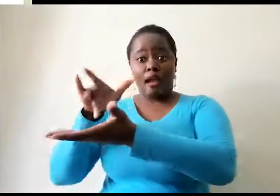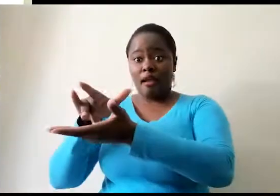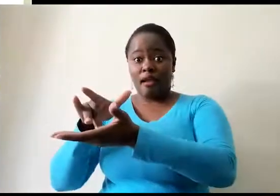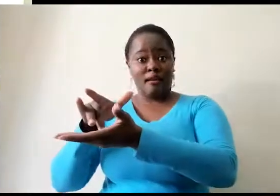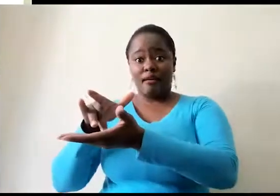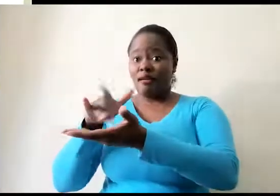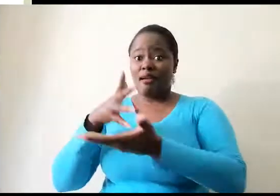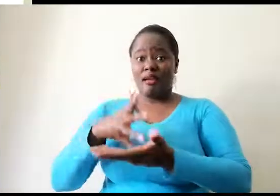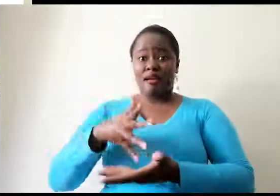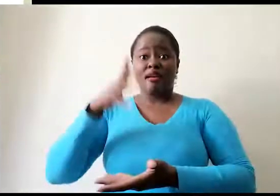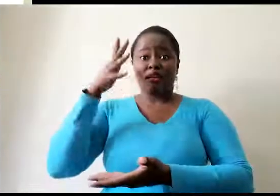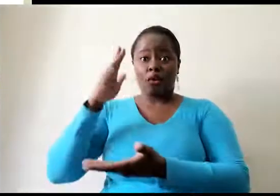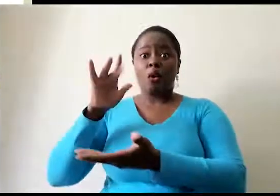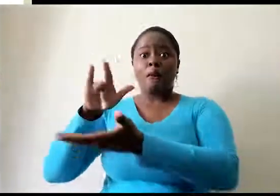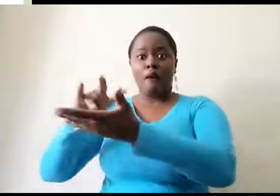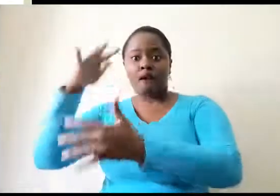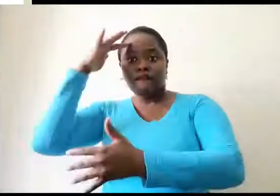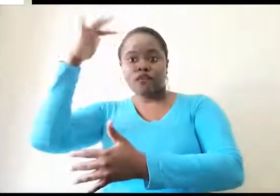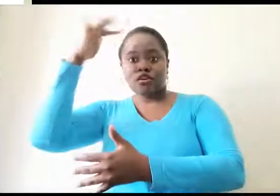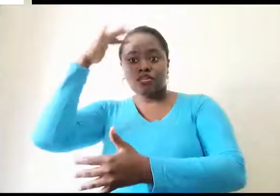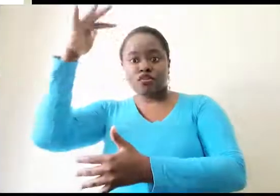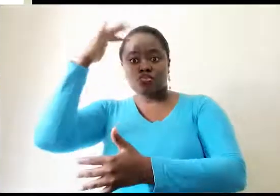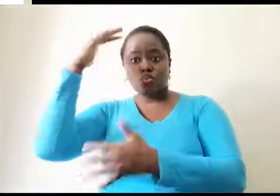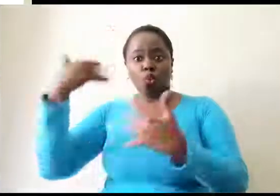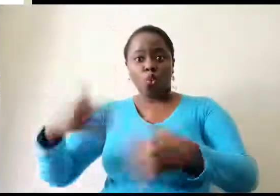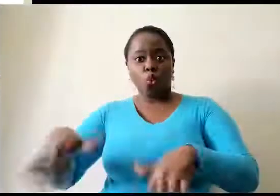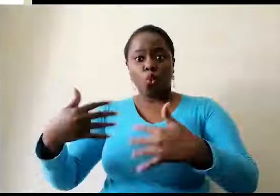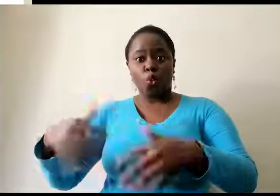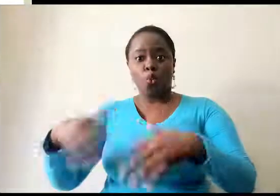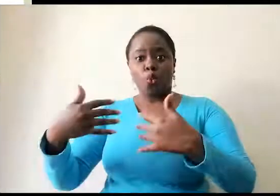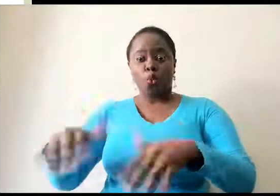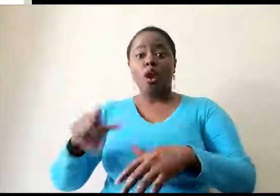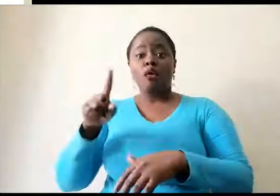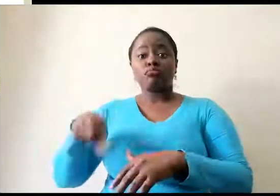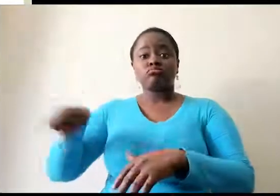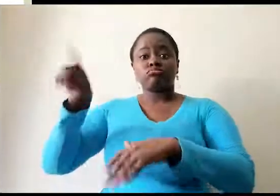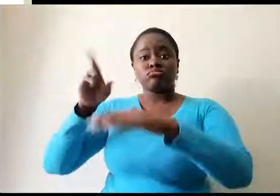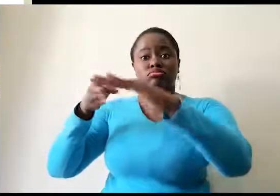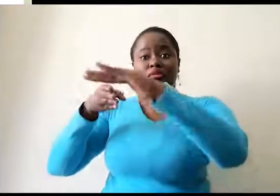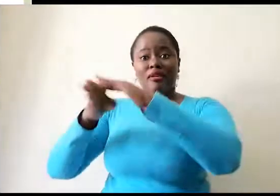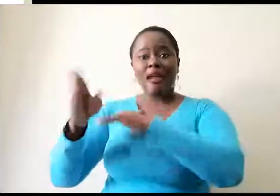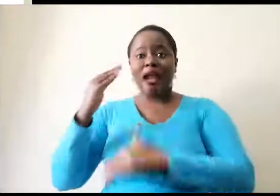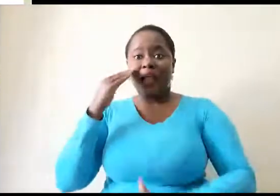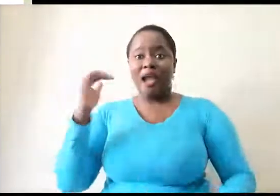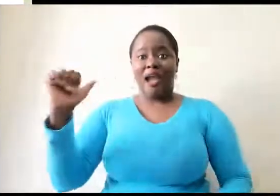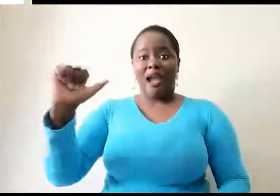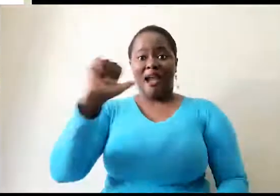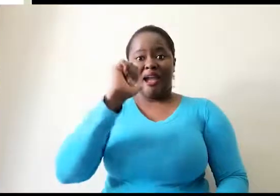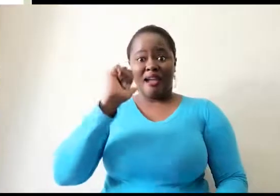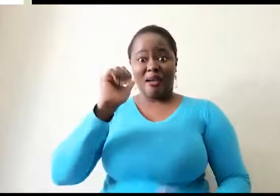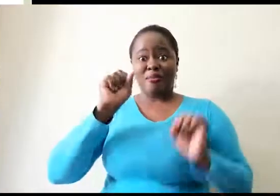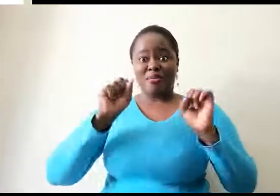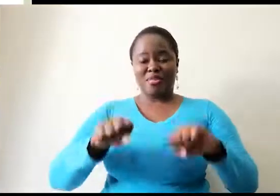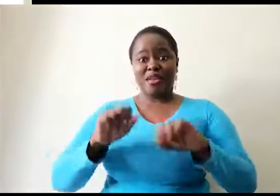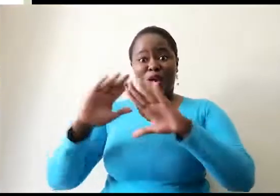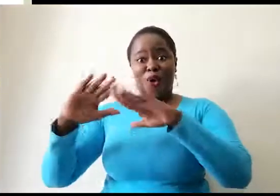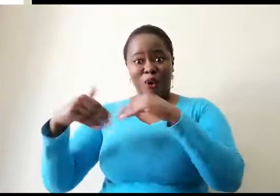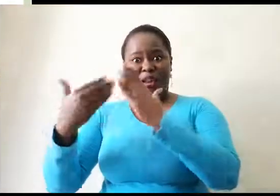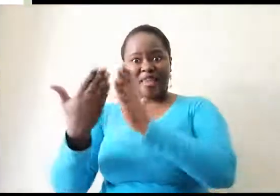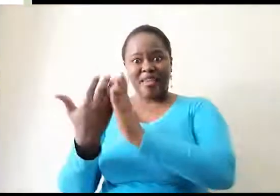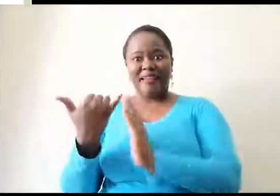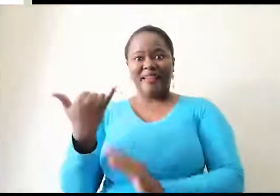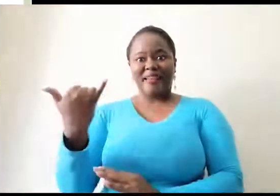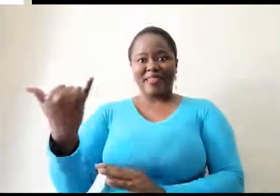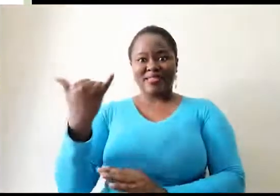filosofía, y esta escuela permitía novedosamente el ingreso de las mujeres. En